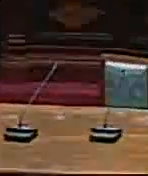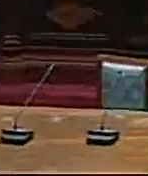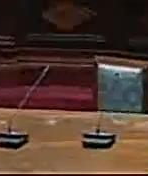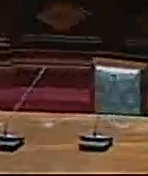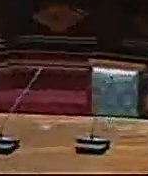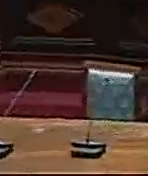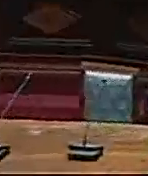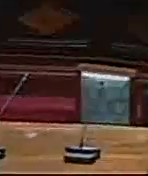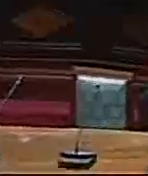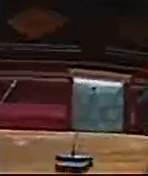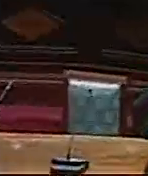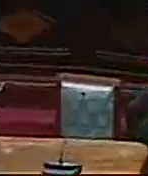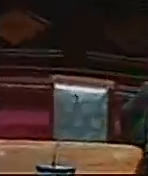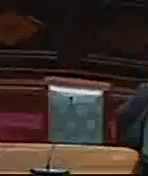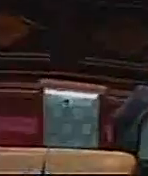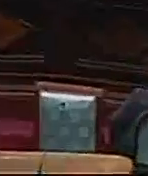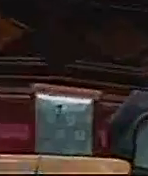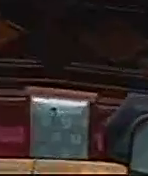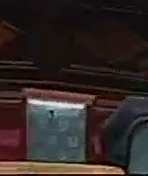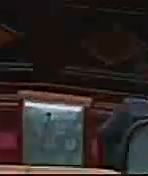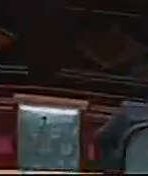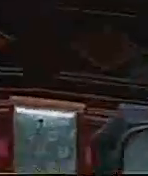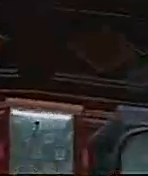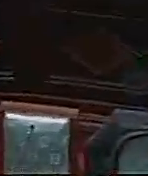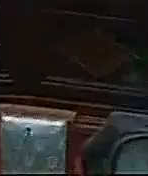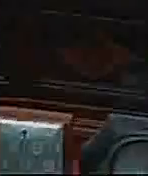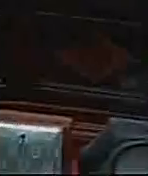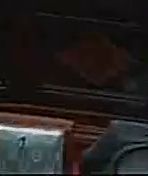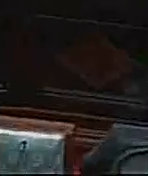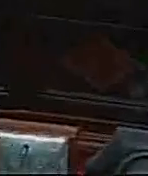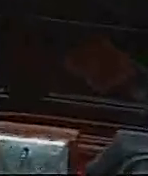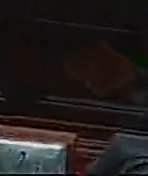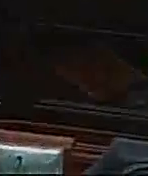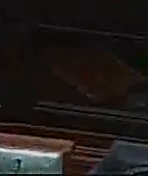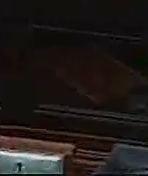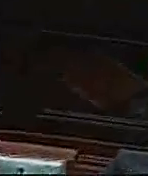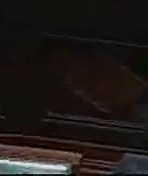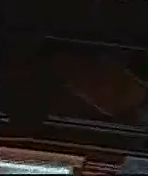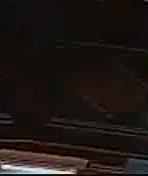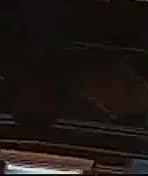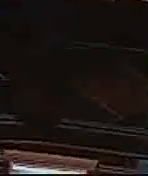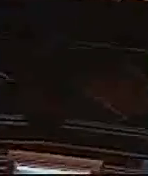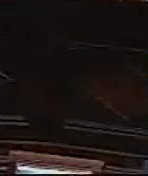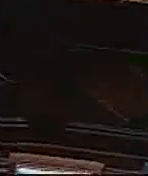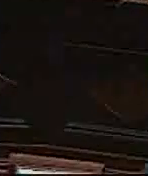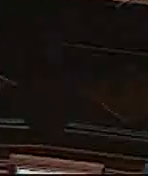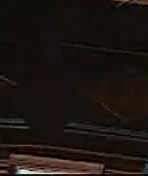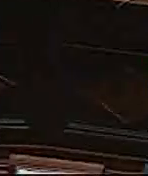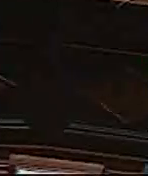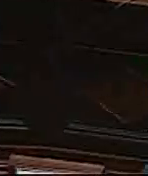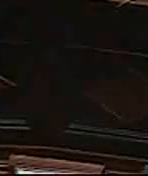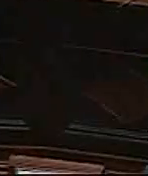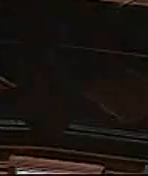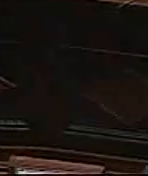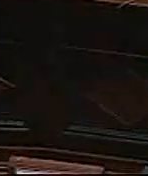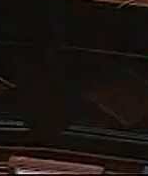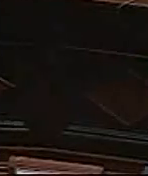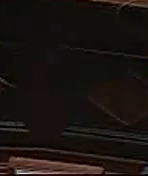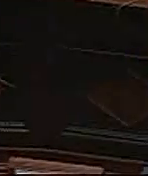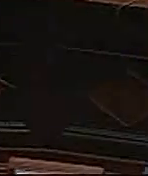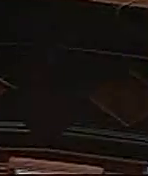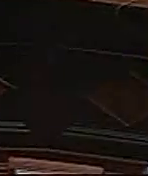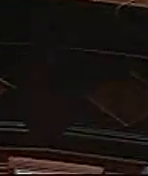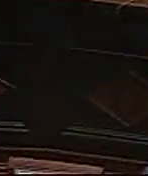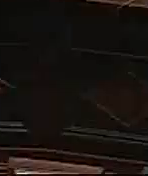fracasar el pedido de censura. También se pide por parte de la oposición política terminar con la vinculación con el